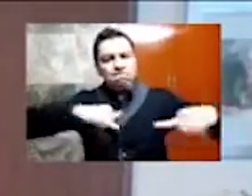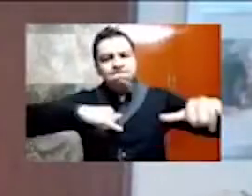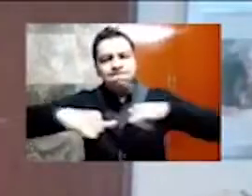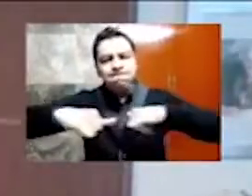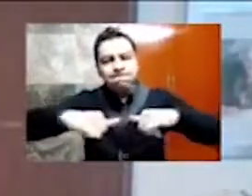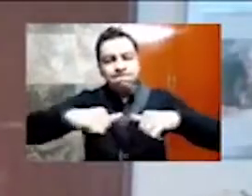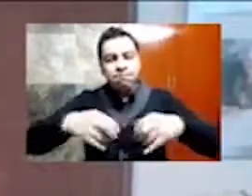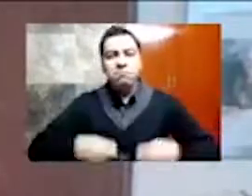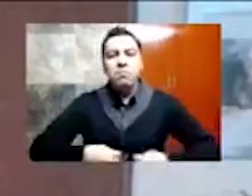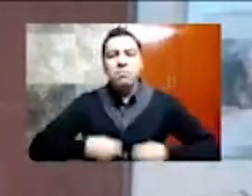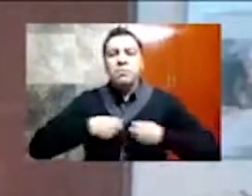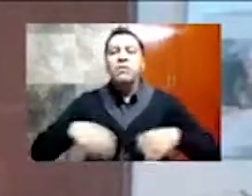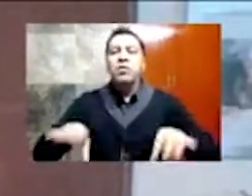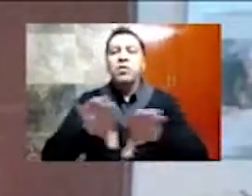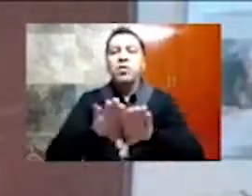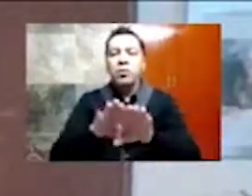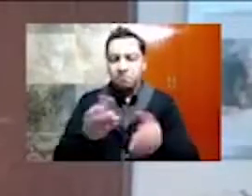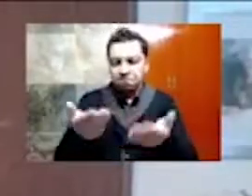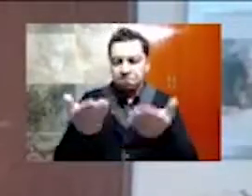Alejandro?